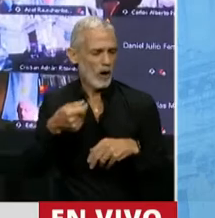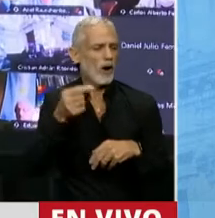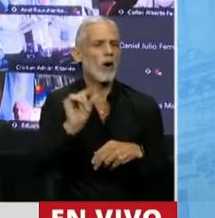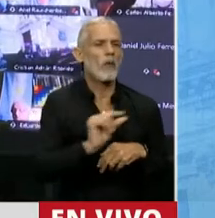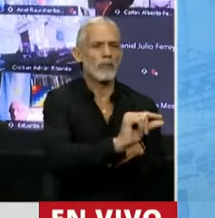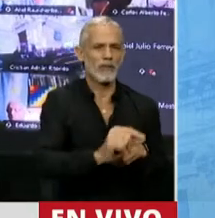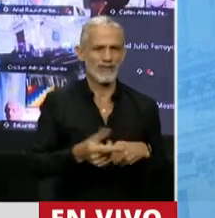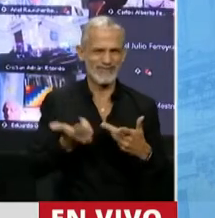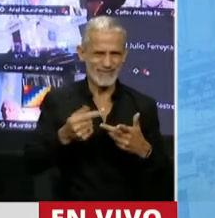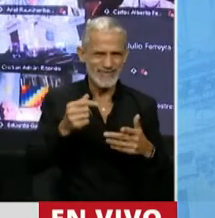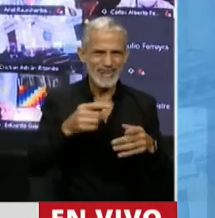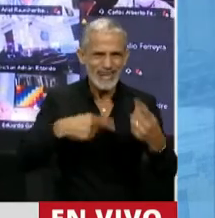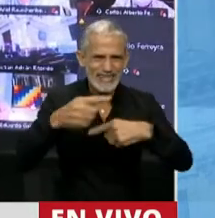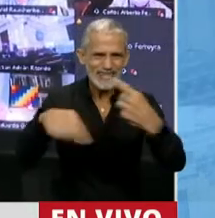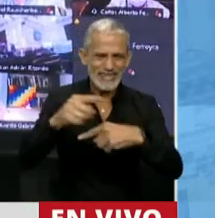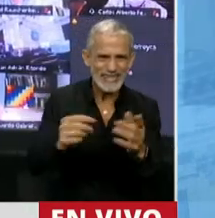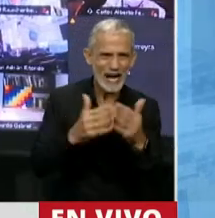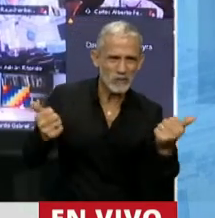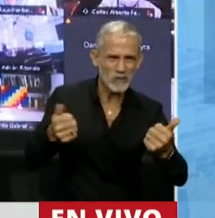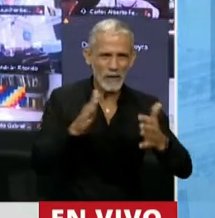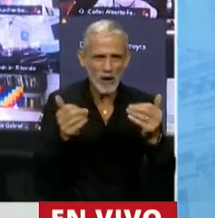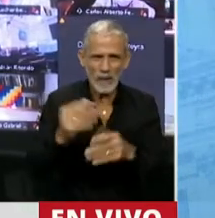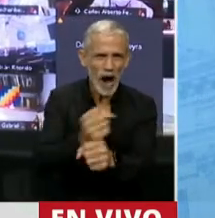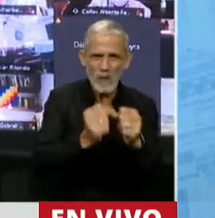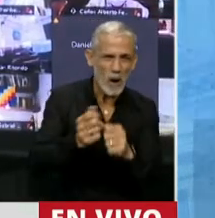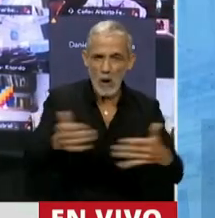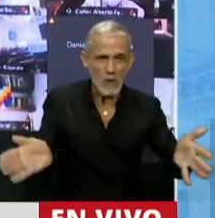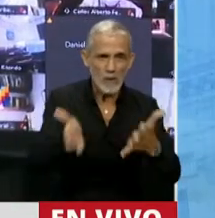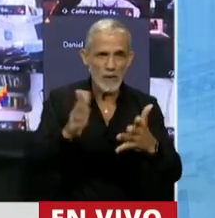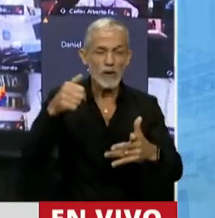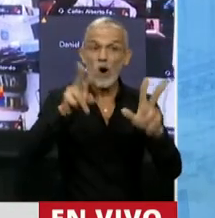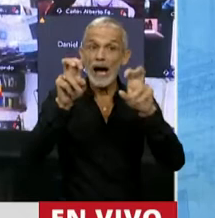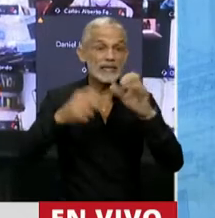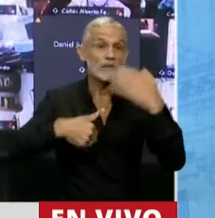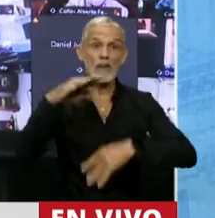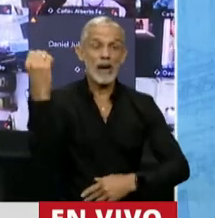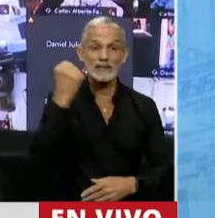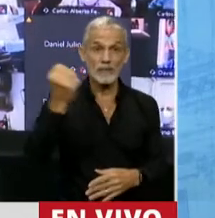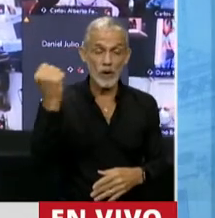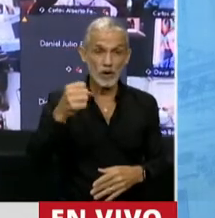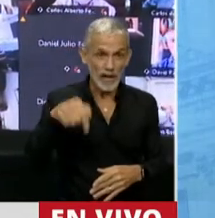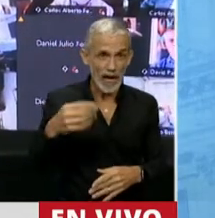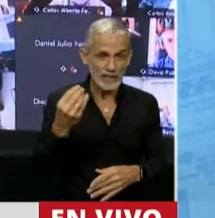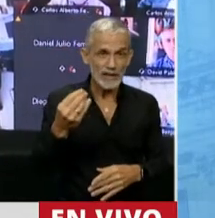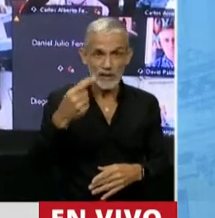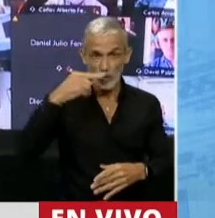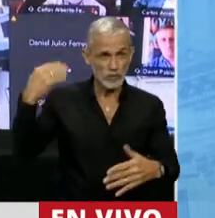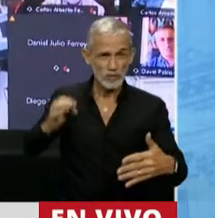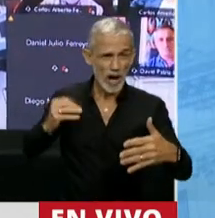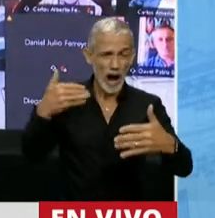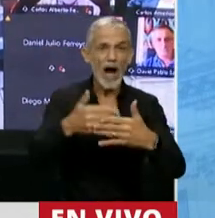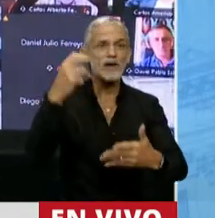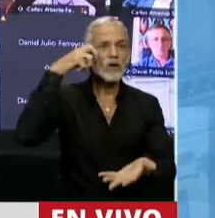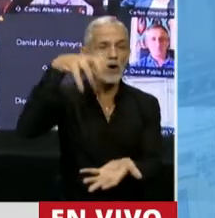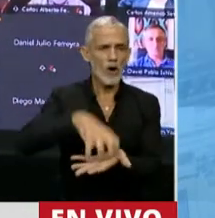hacer trámites express y de cercenar el debate, se va a tratar uno de los temas más trascendentes de los últimos años en